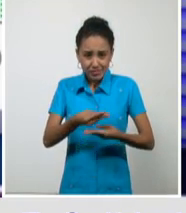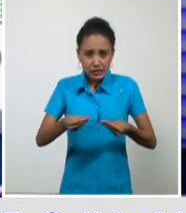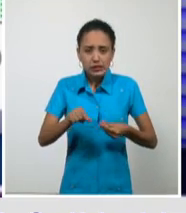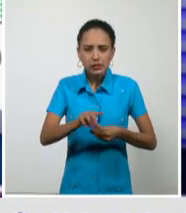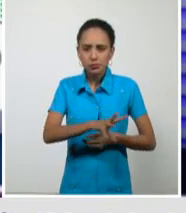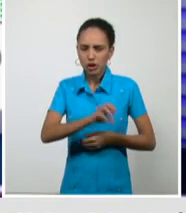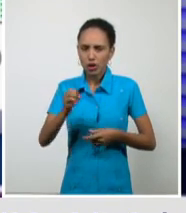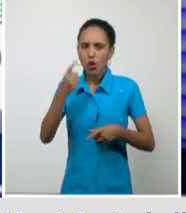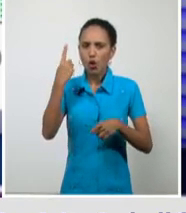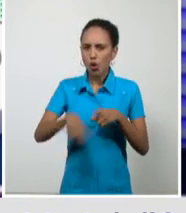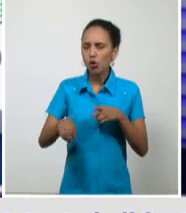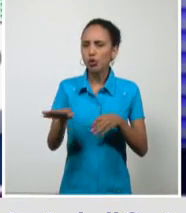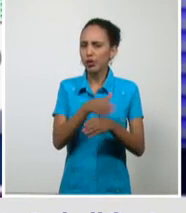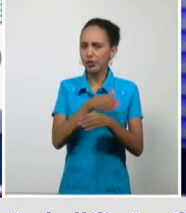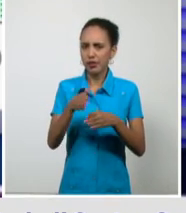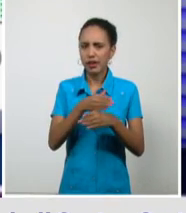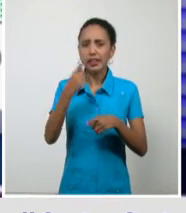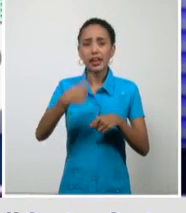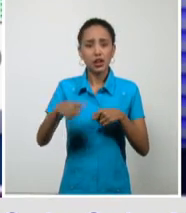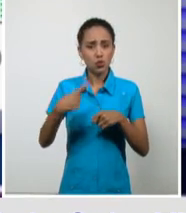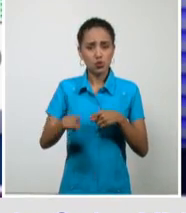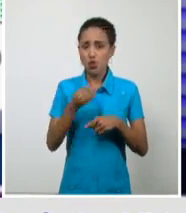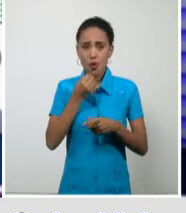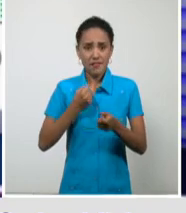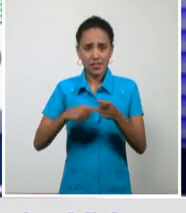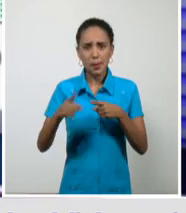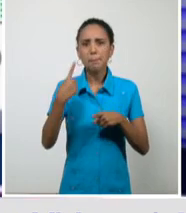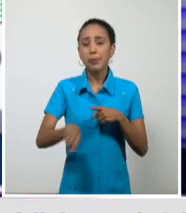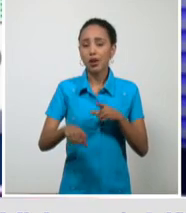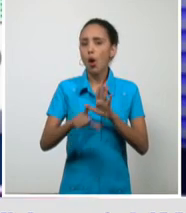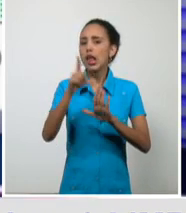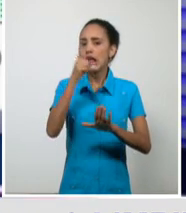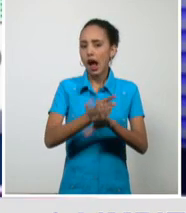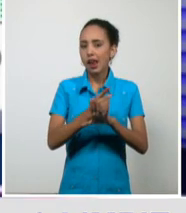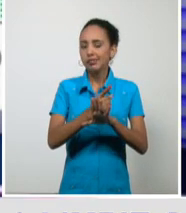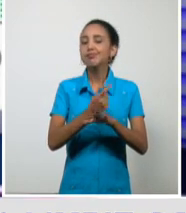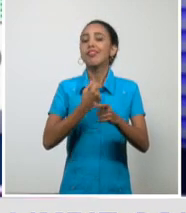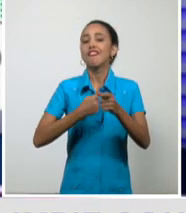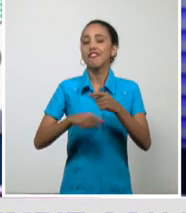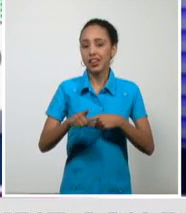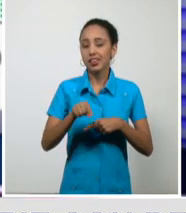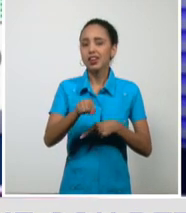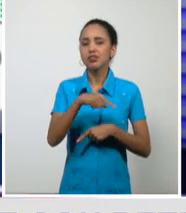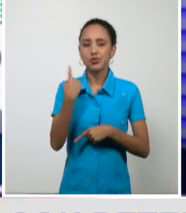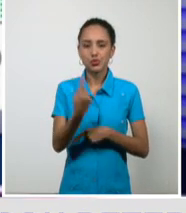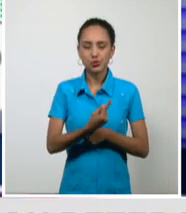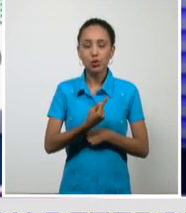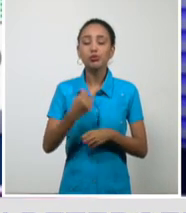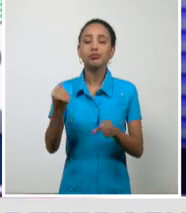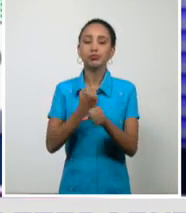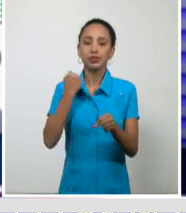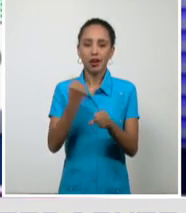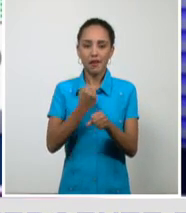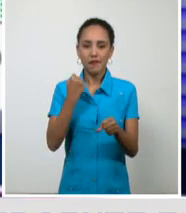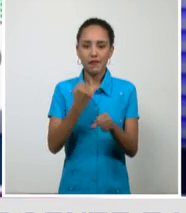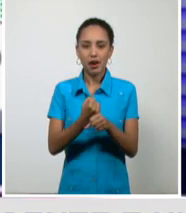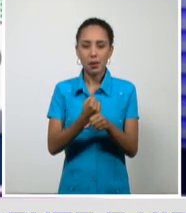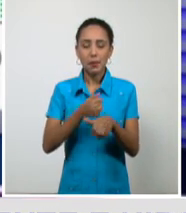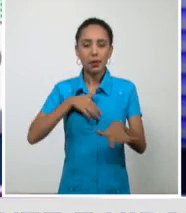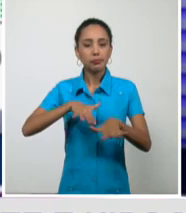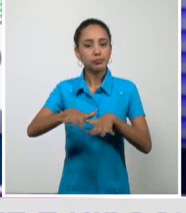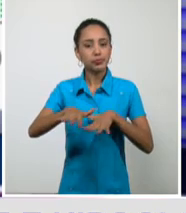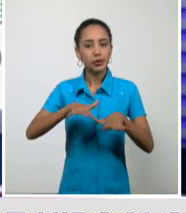minerales preciosos, etcétera, que se están extrayendo de manera ilegal, y ahí también estamos desarrollando un trabajo para preparar